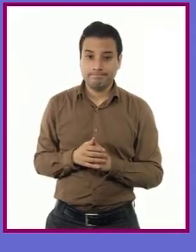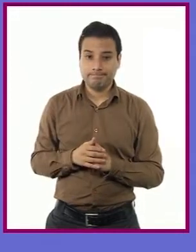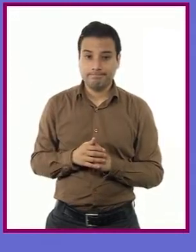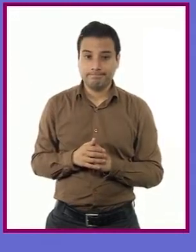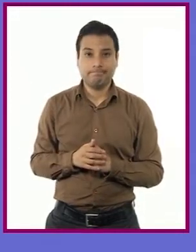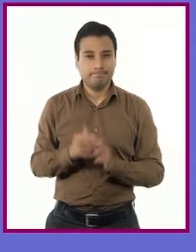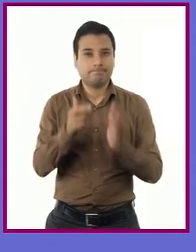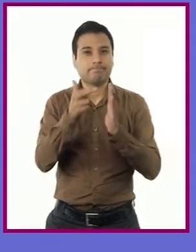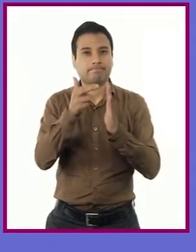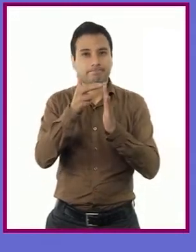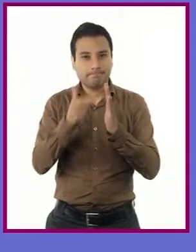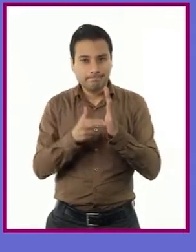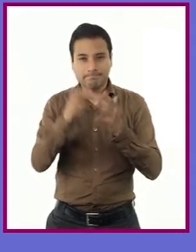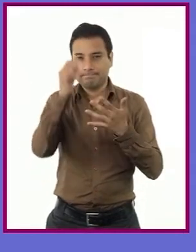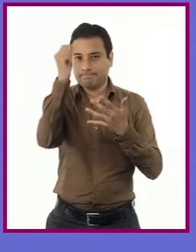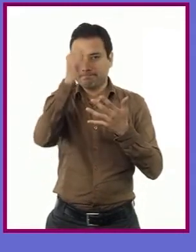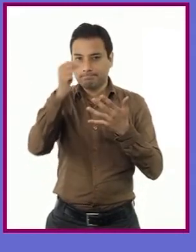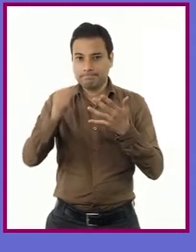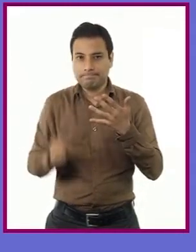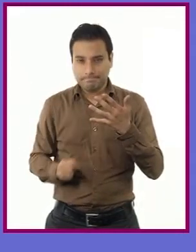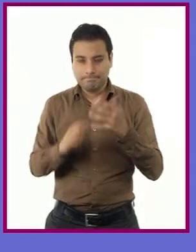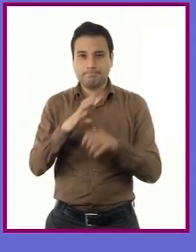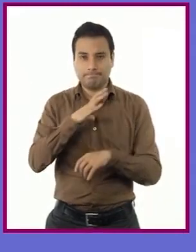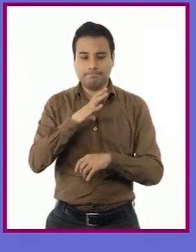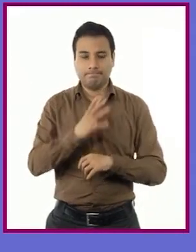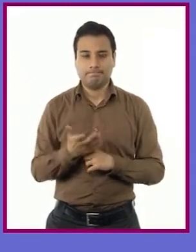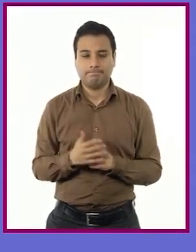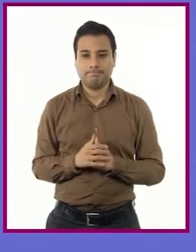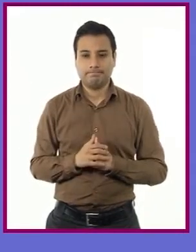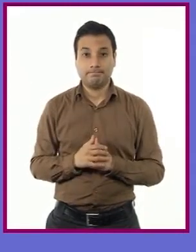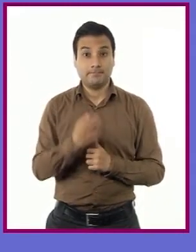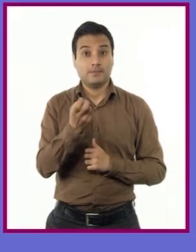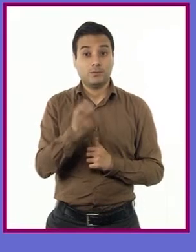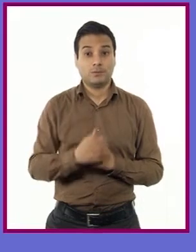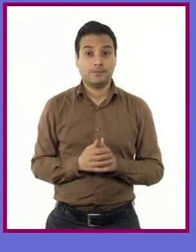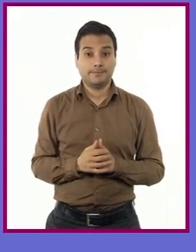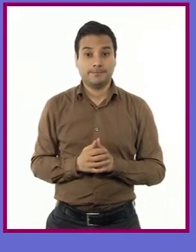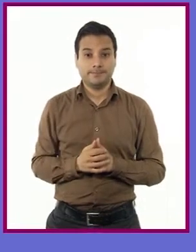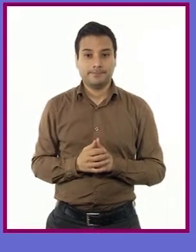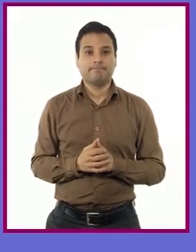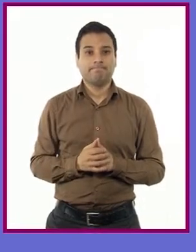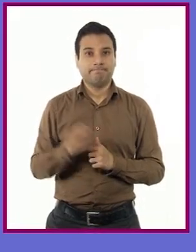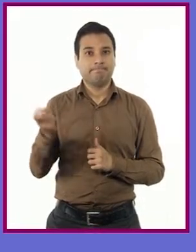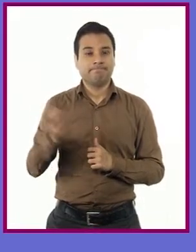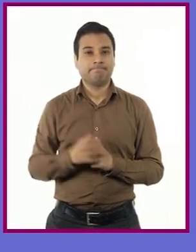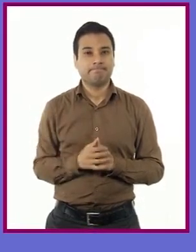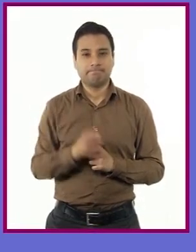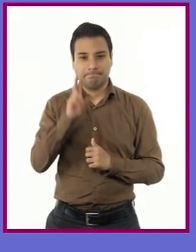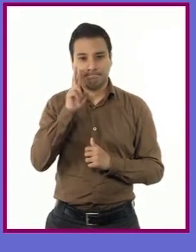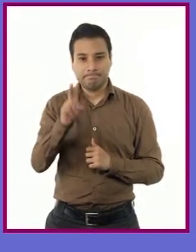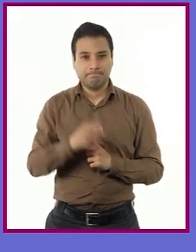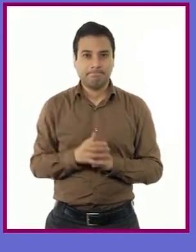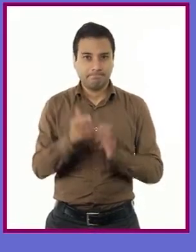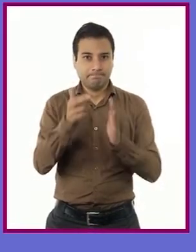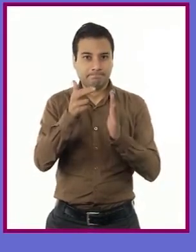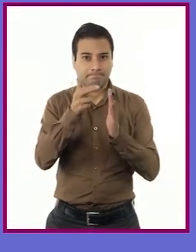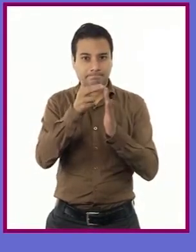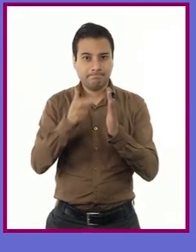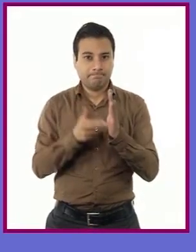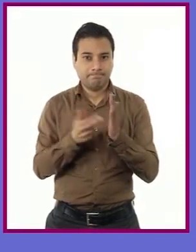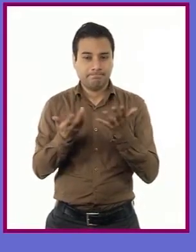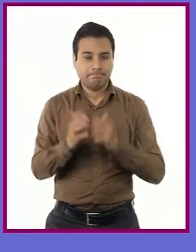del reglamento y quienes lo avalan. Sí, aquí tenemos el reverso. ¿Podemos ver a los demás?